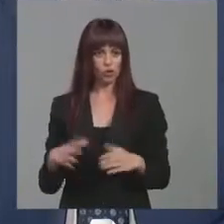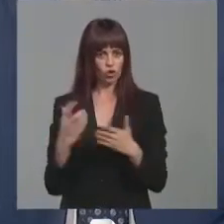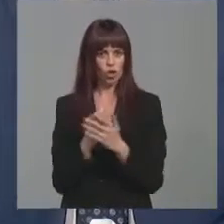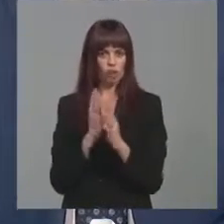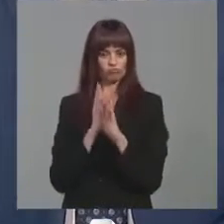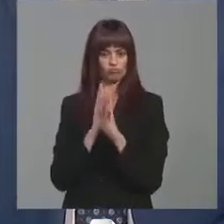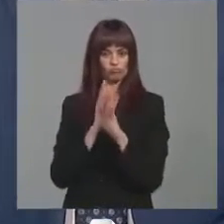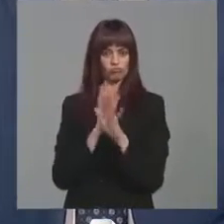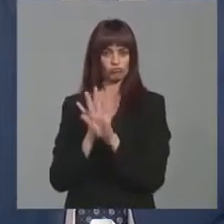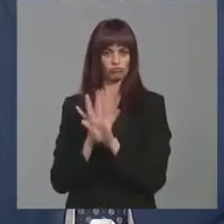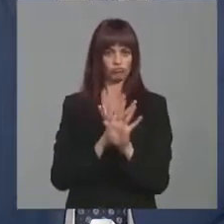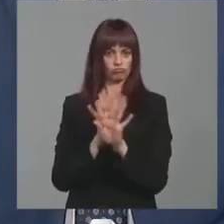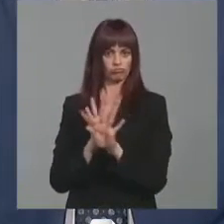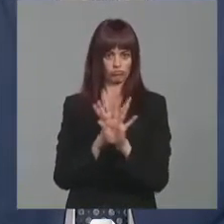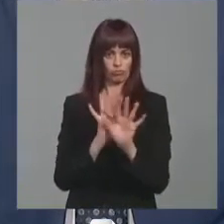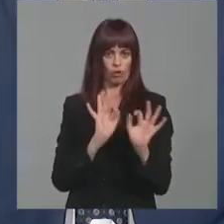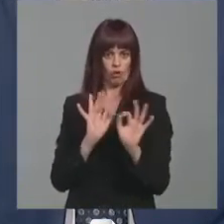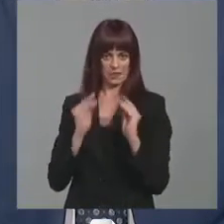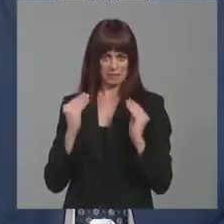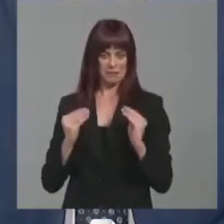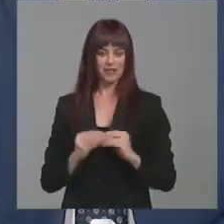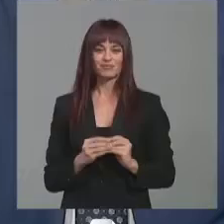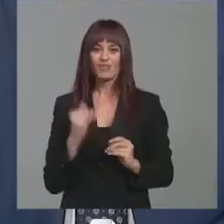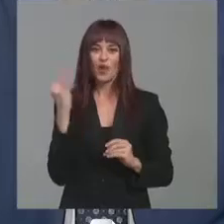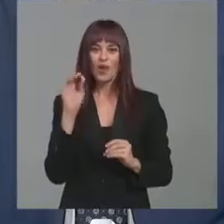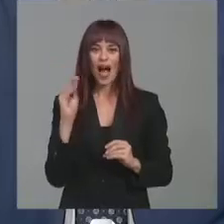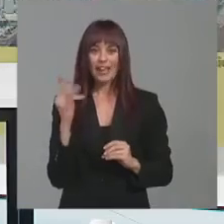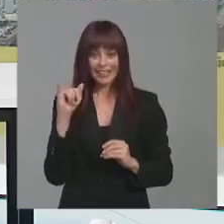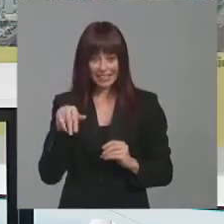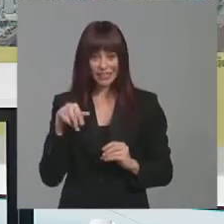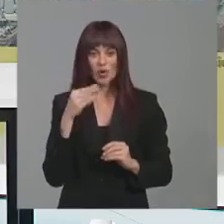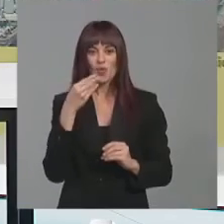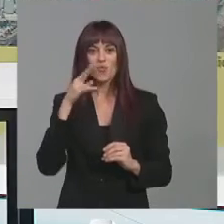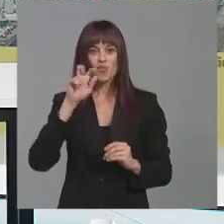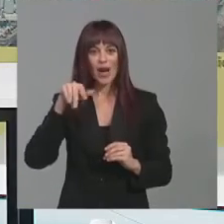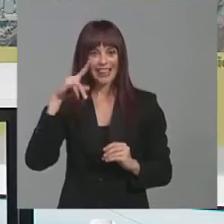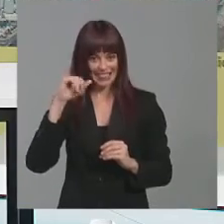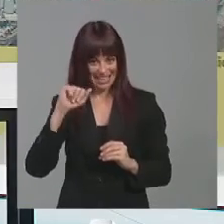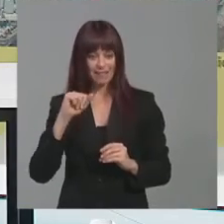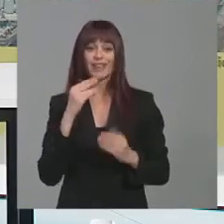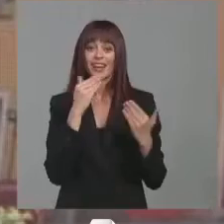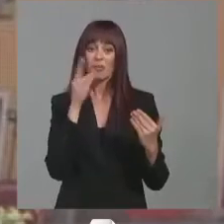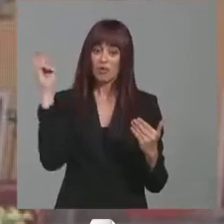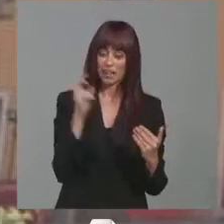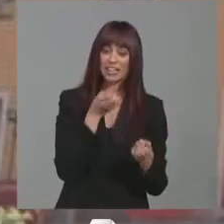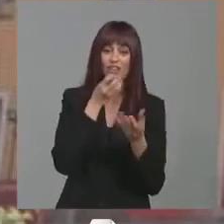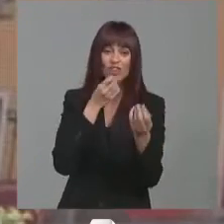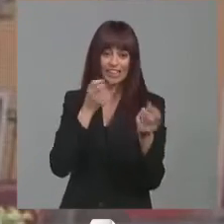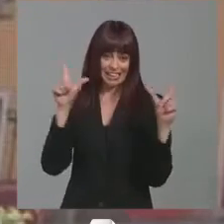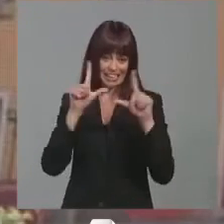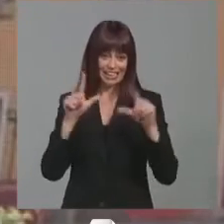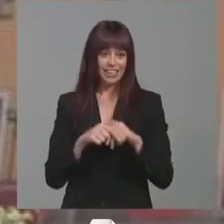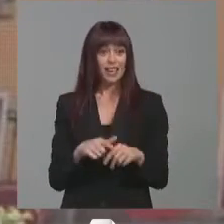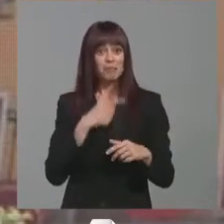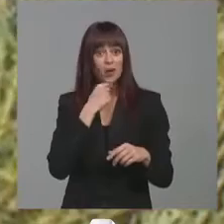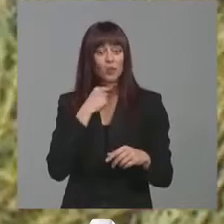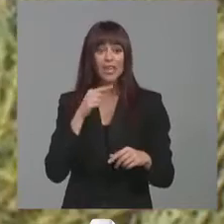en sus líneas y en sus filas Joaquín Buen día Muchísimas gracias por venir a la tele a contarnos todo esto a nosotros nos encanta tener alcaldes que les brilla así